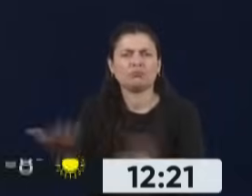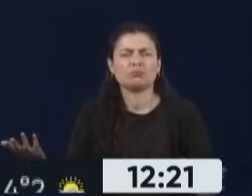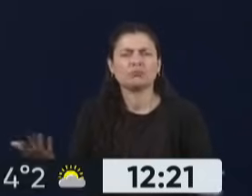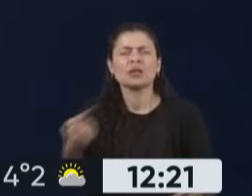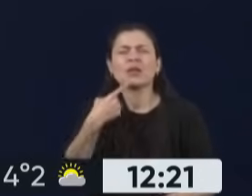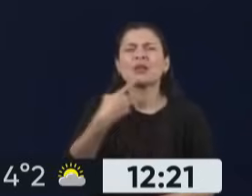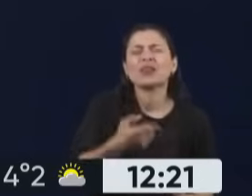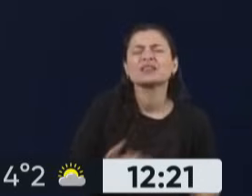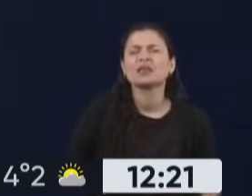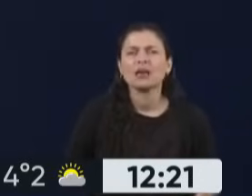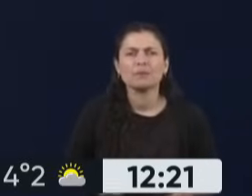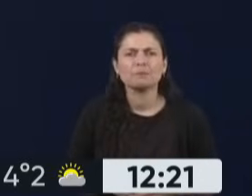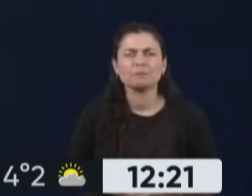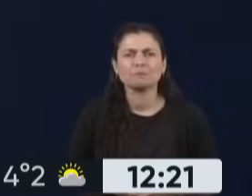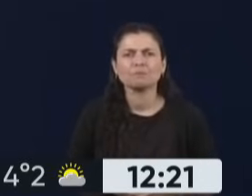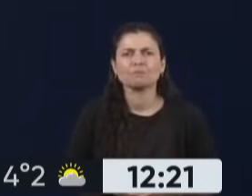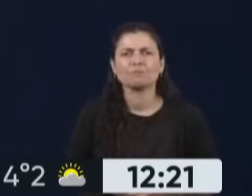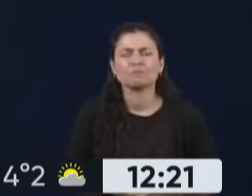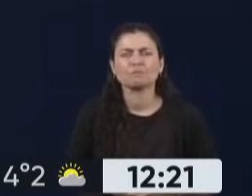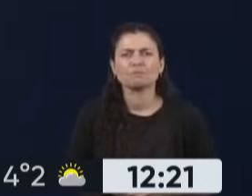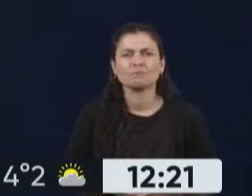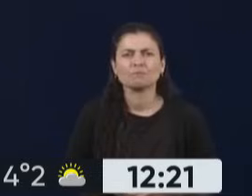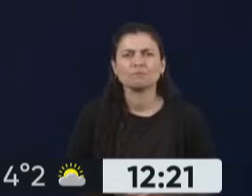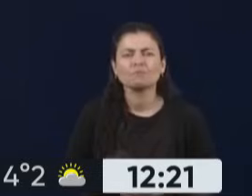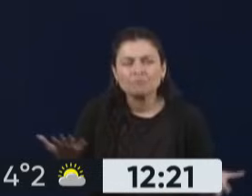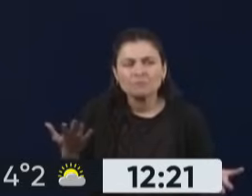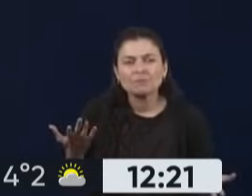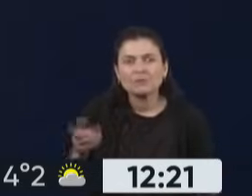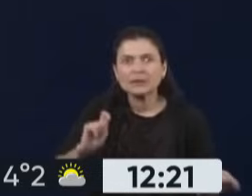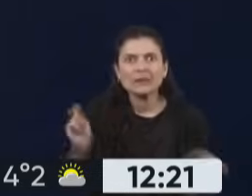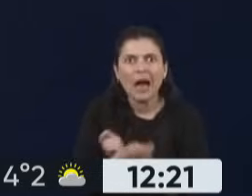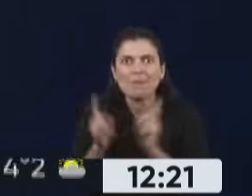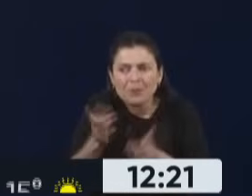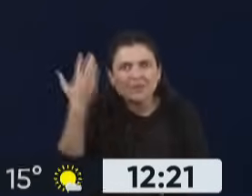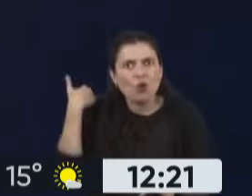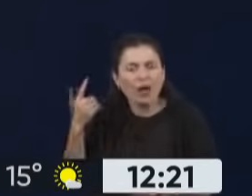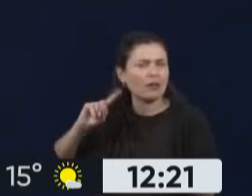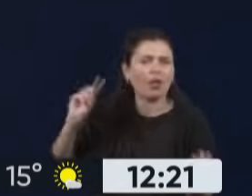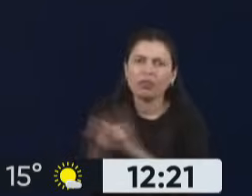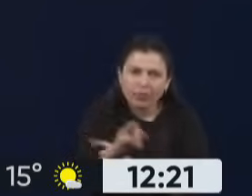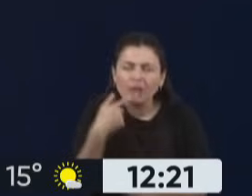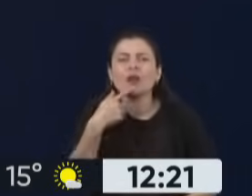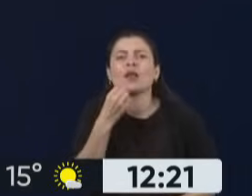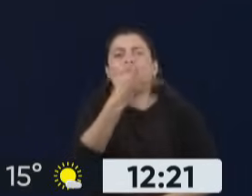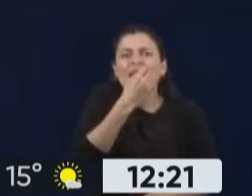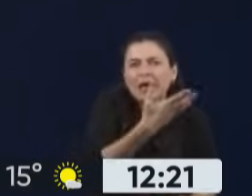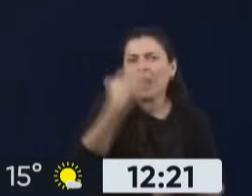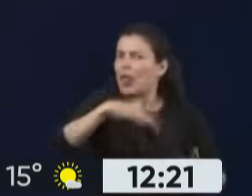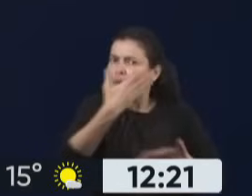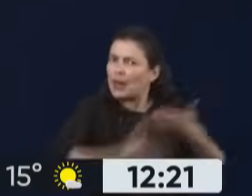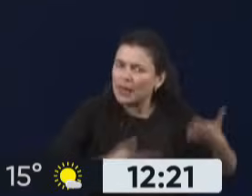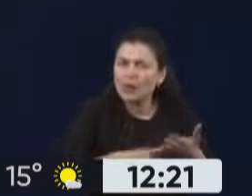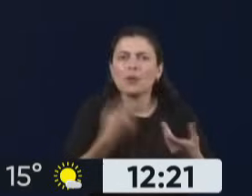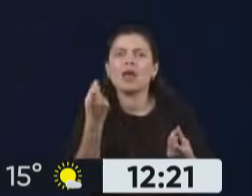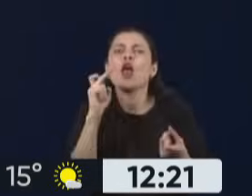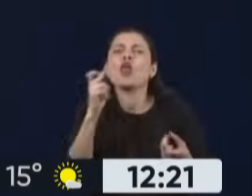pone a dar, digamos, a dar vuelta a las cosas que hizo una administración pasada? Bueno, para eso es la ley que se va a